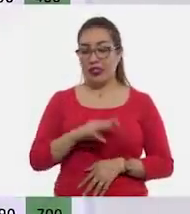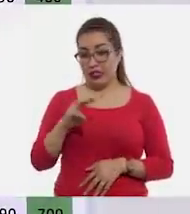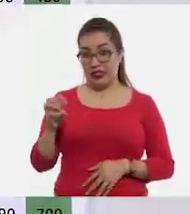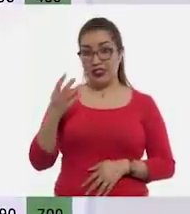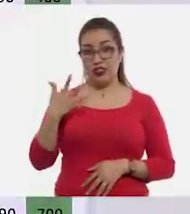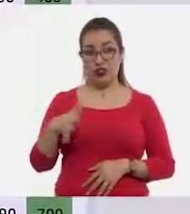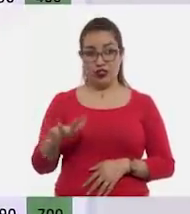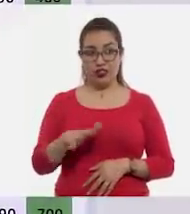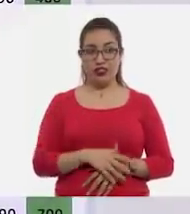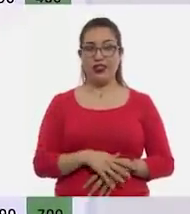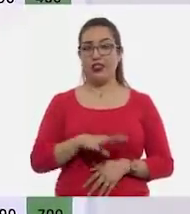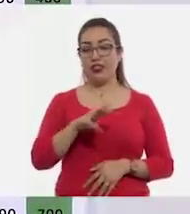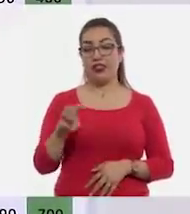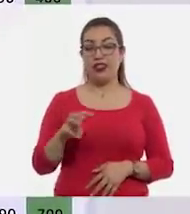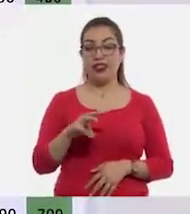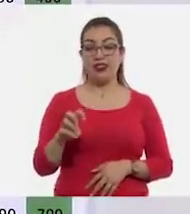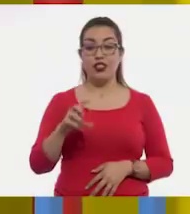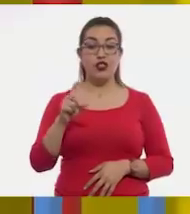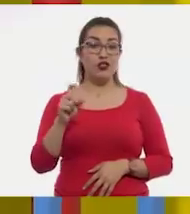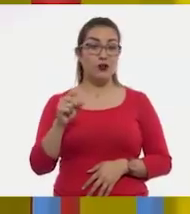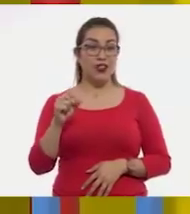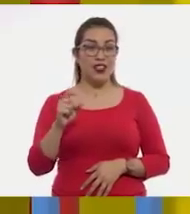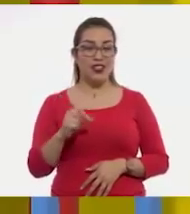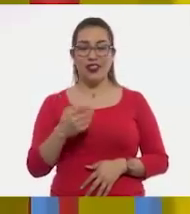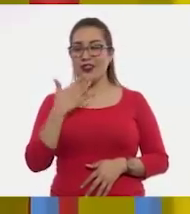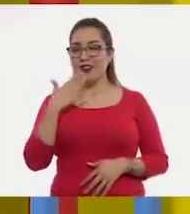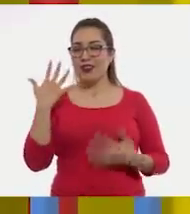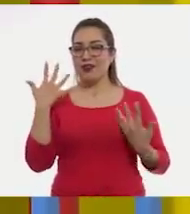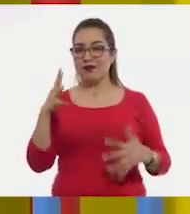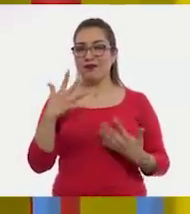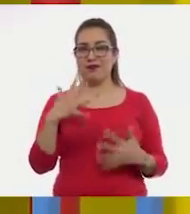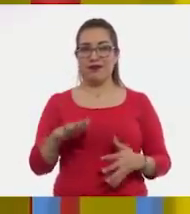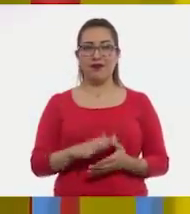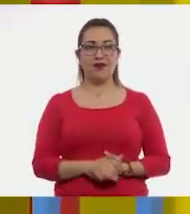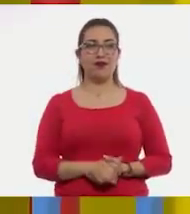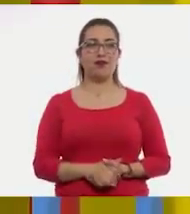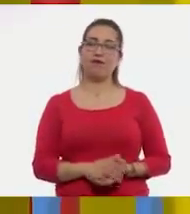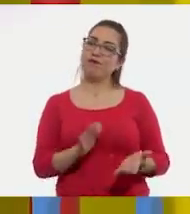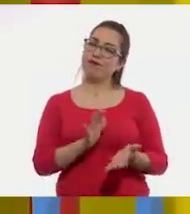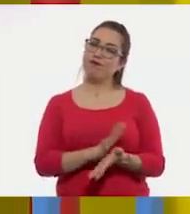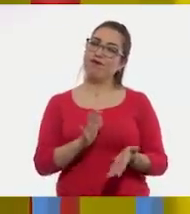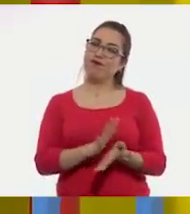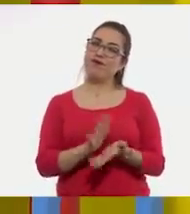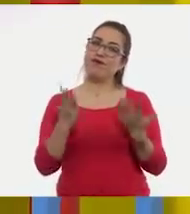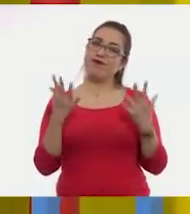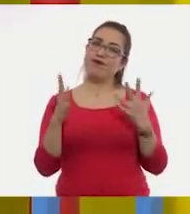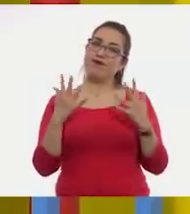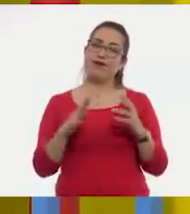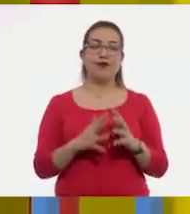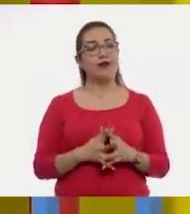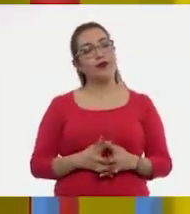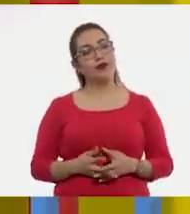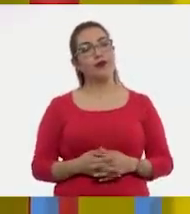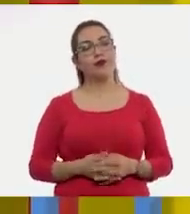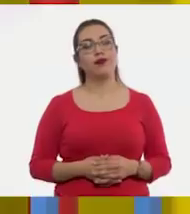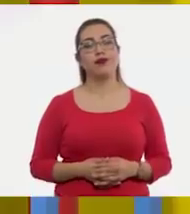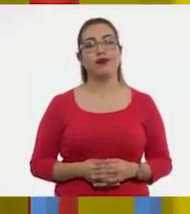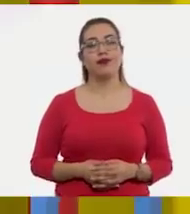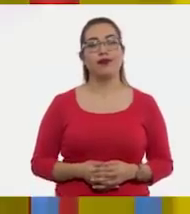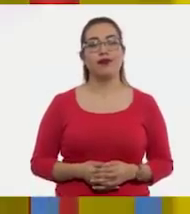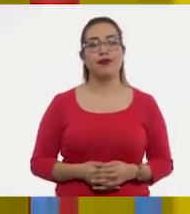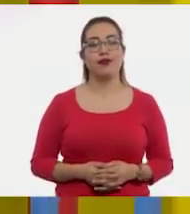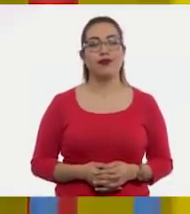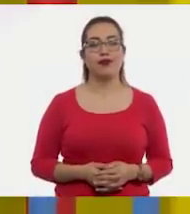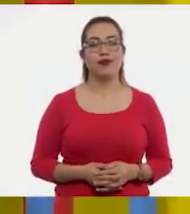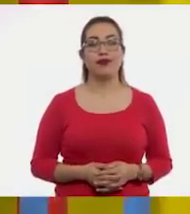310, llegué al 320. Muy bien, muy bien. Muy bien. Te quiere toca decir que